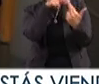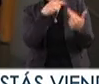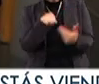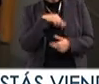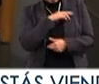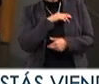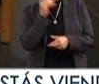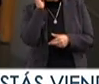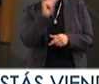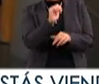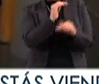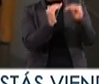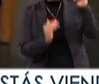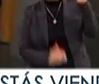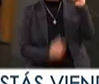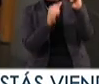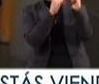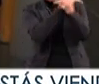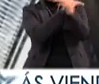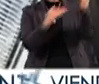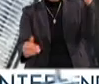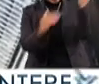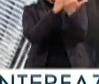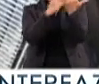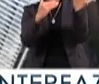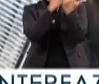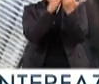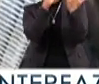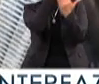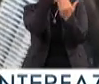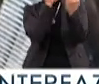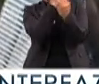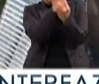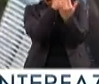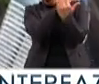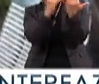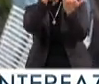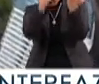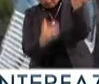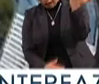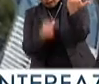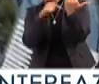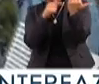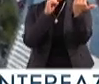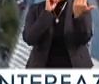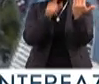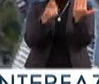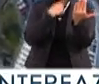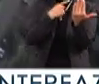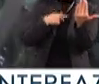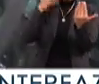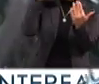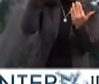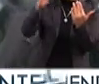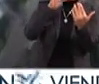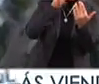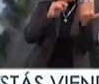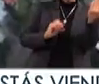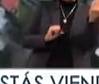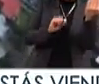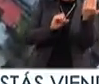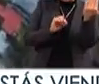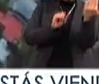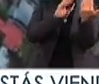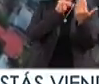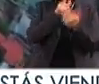están siempre en general por debajo de la media mundial, por debajo de la media mundial, pero hay también motivo para esperanza y es que están mejorando en los últimos